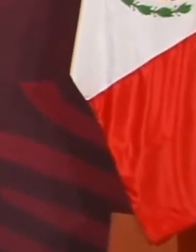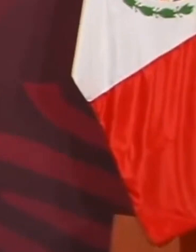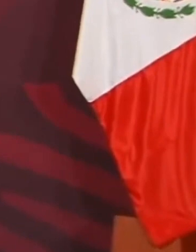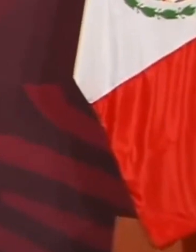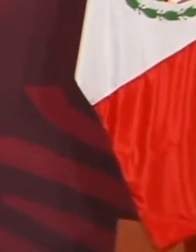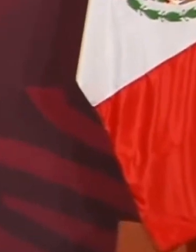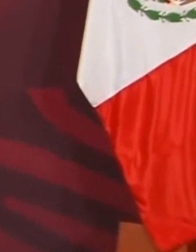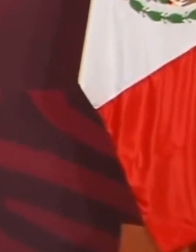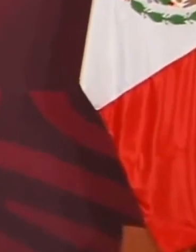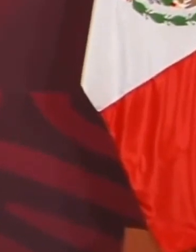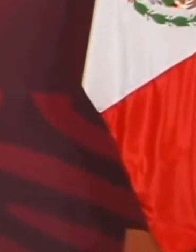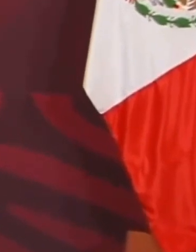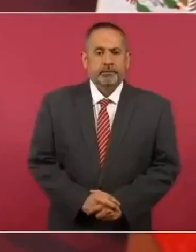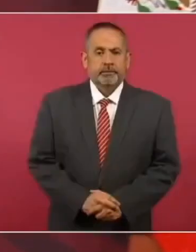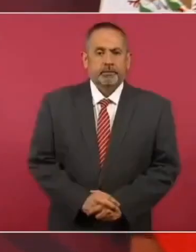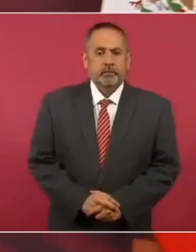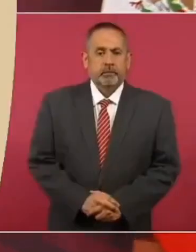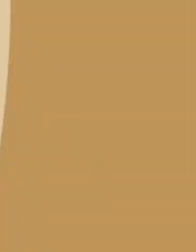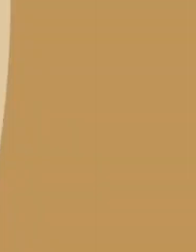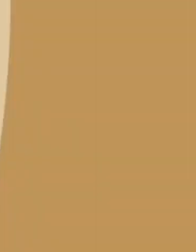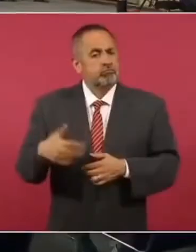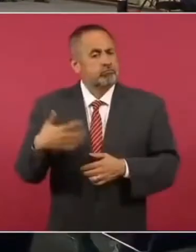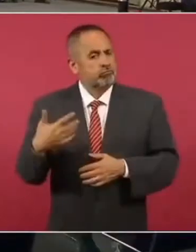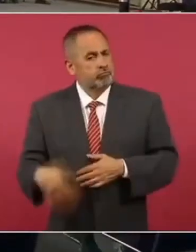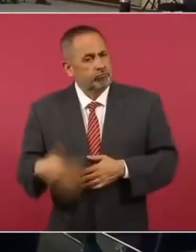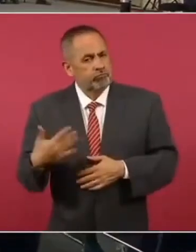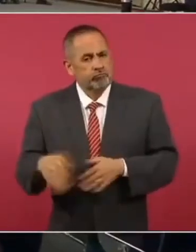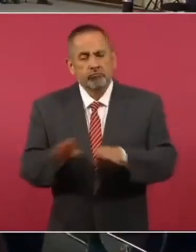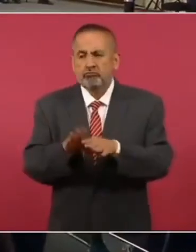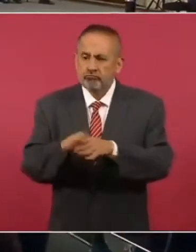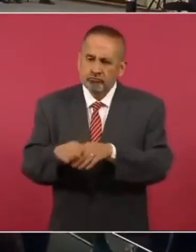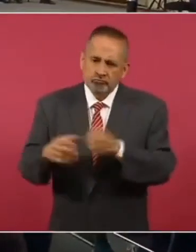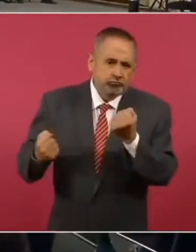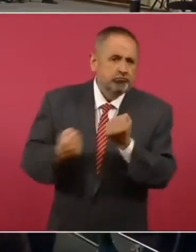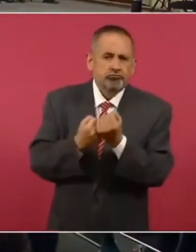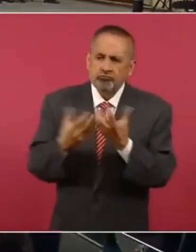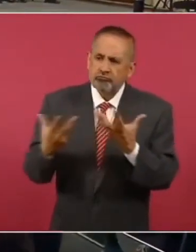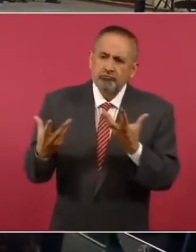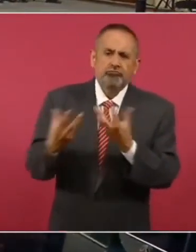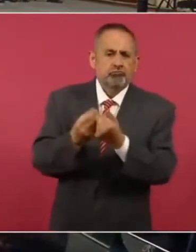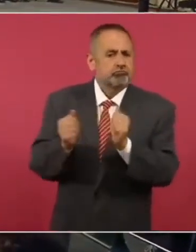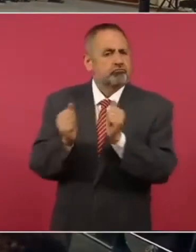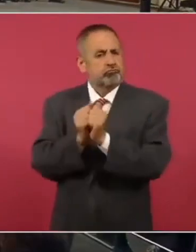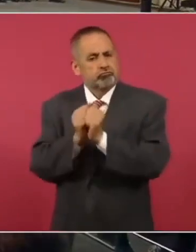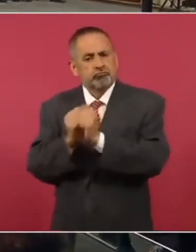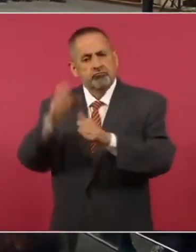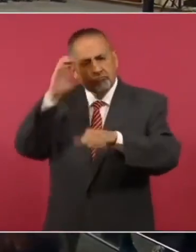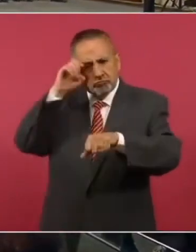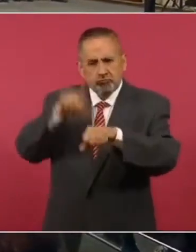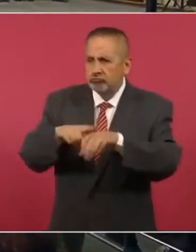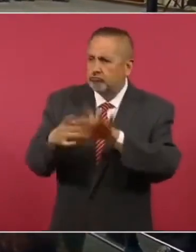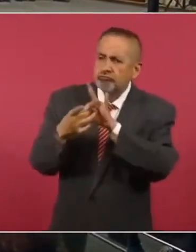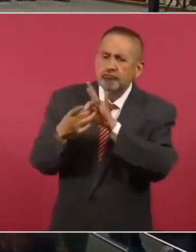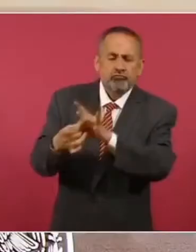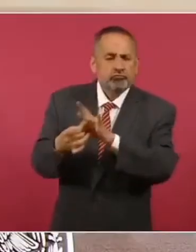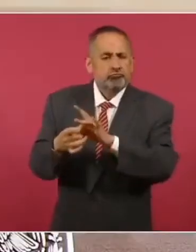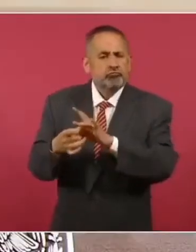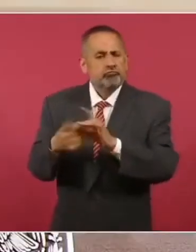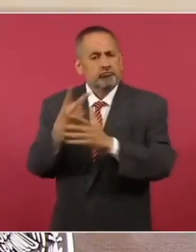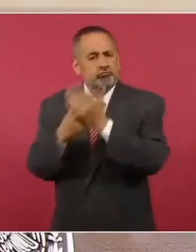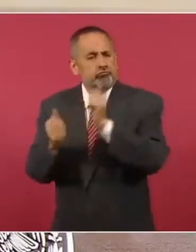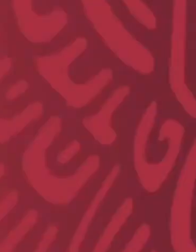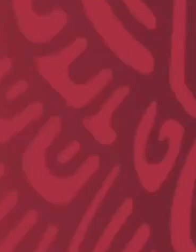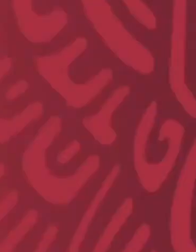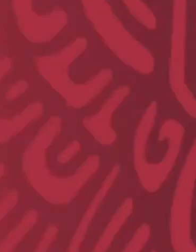información suficiente. La secretaria de Cultura, Alejandra Frausto, mostró las piezas recuperadas del